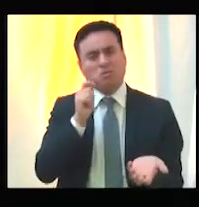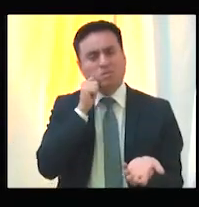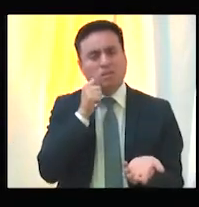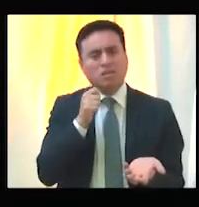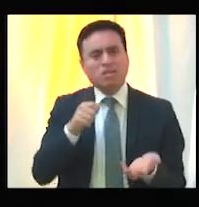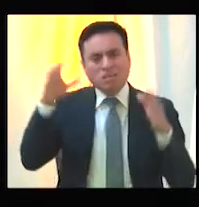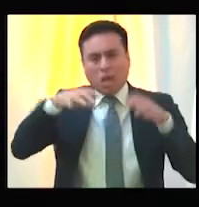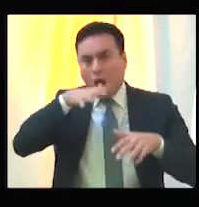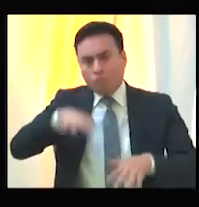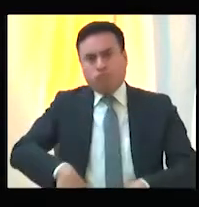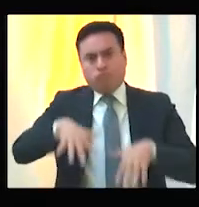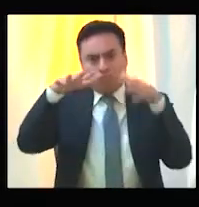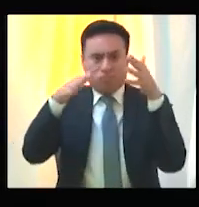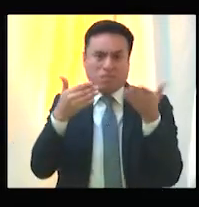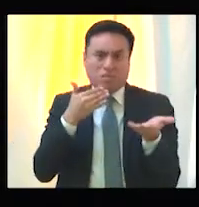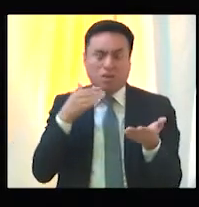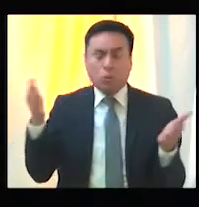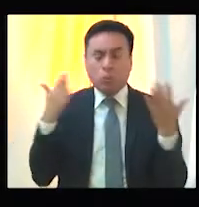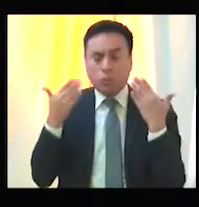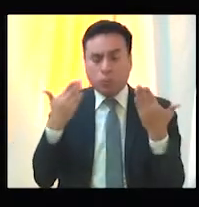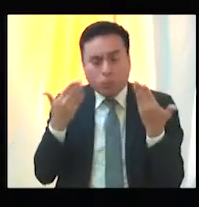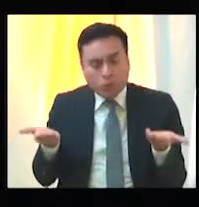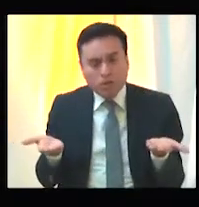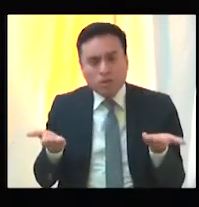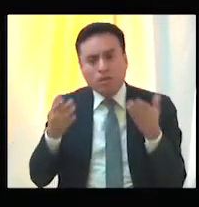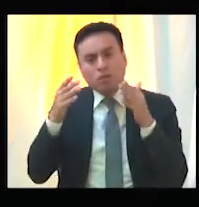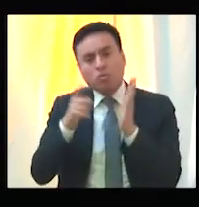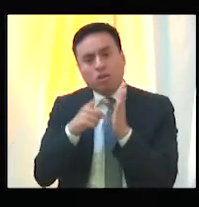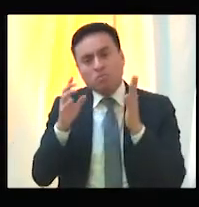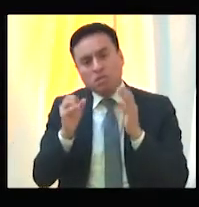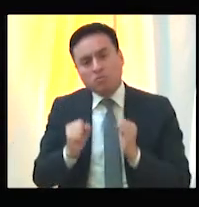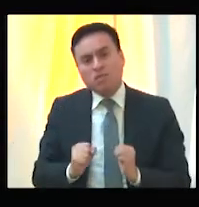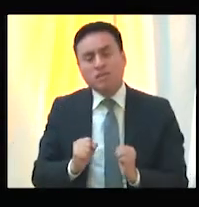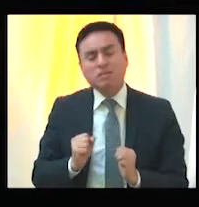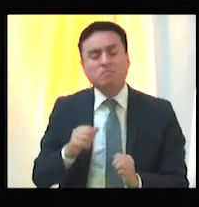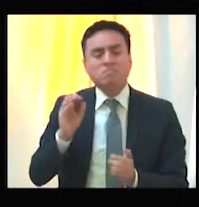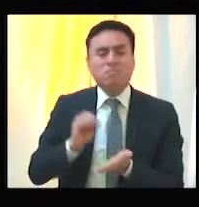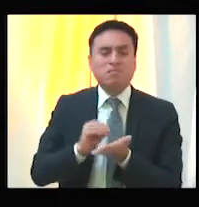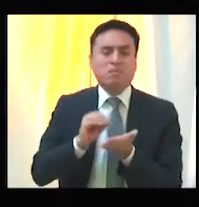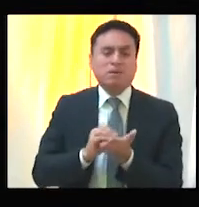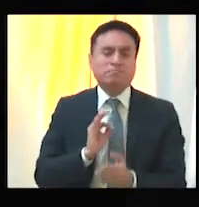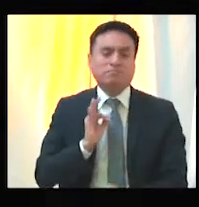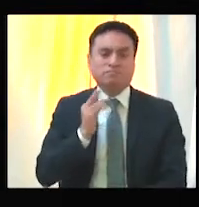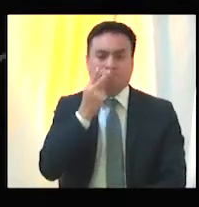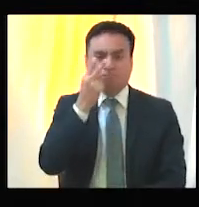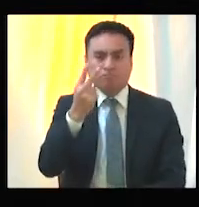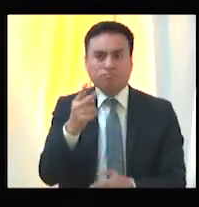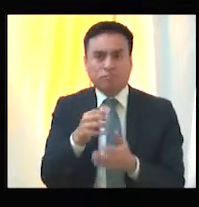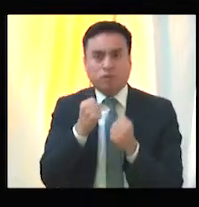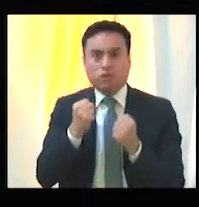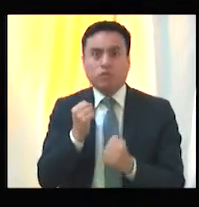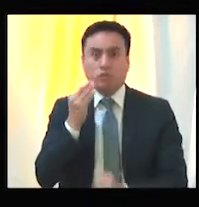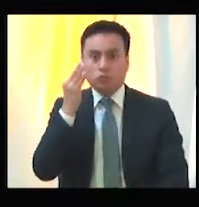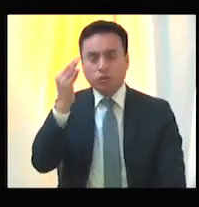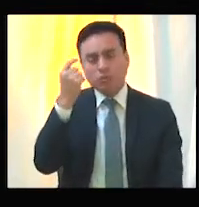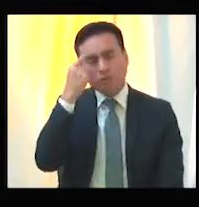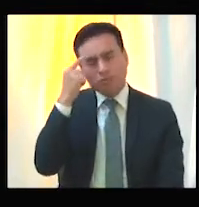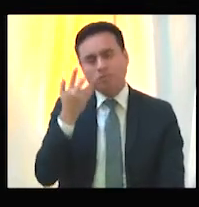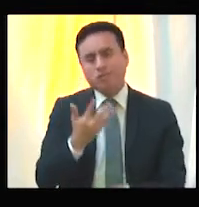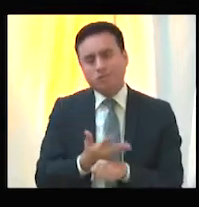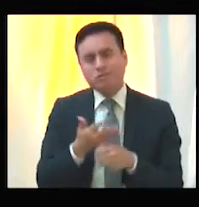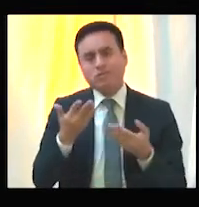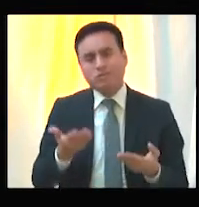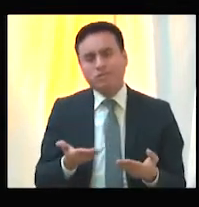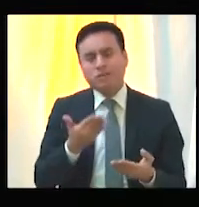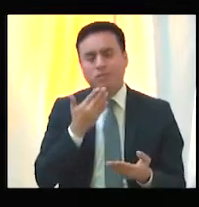nos vemos expuestos a olas de calor, las cuales probablemente efectivamente van a ser más notorias y más pronunciadas en el futuro, pero ya existen y